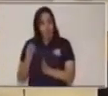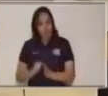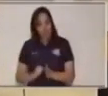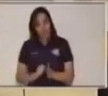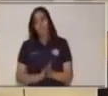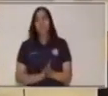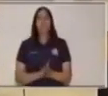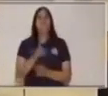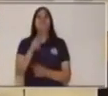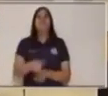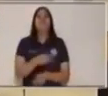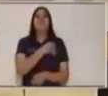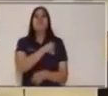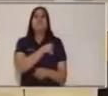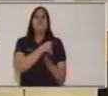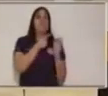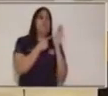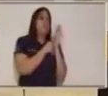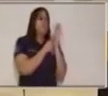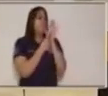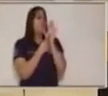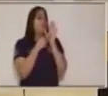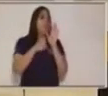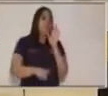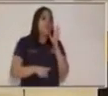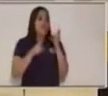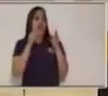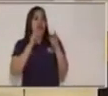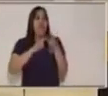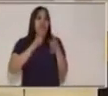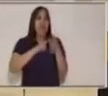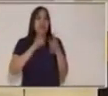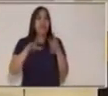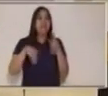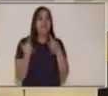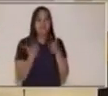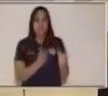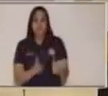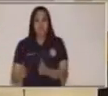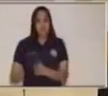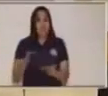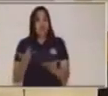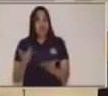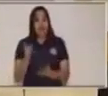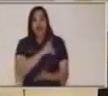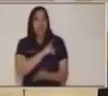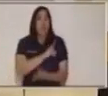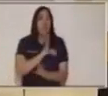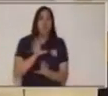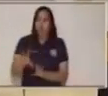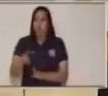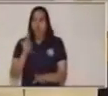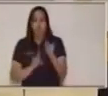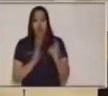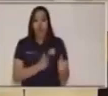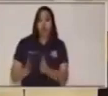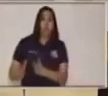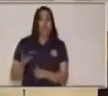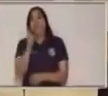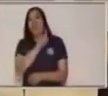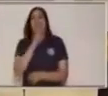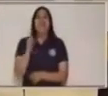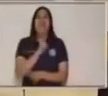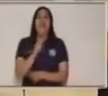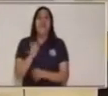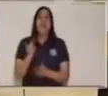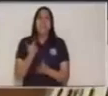Hoy te quiero mostrar que la coherencia nos invita a muchas cosas más que ordenar solo nuestras ideas. La